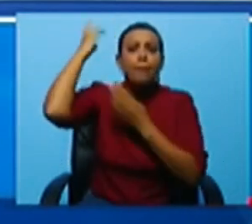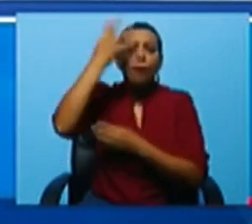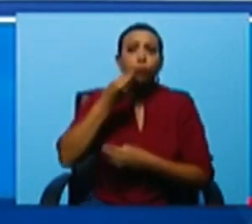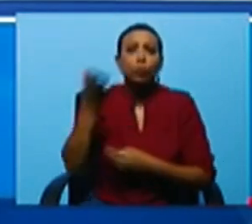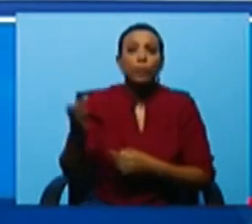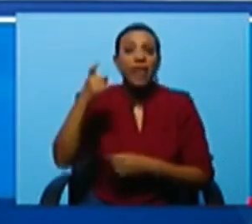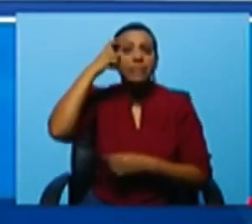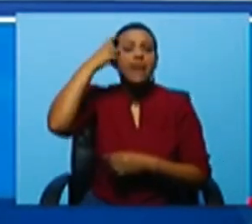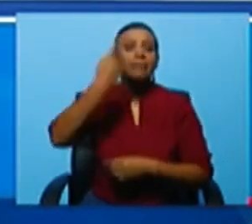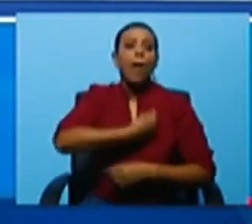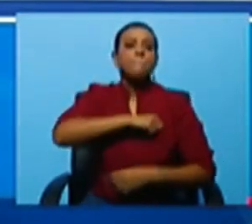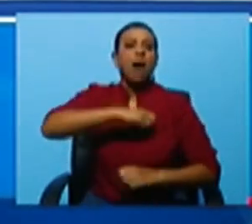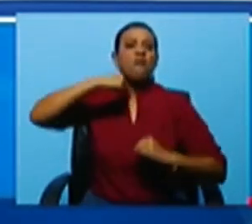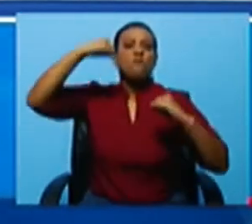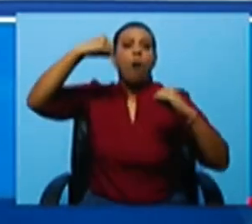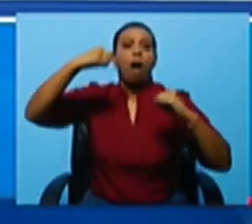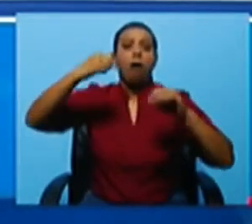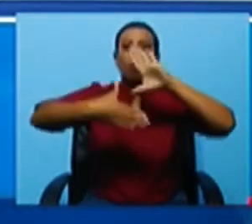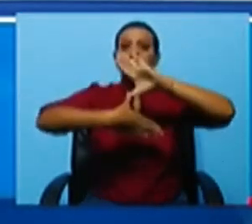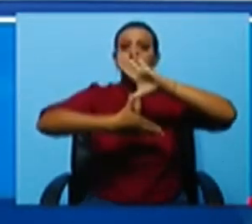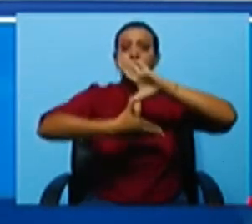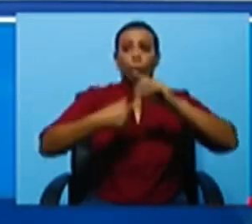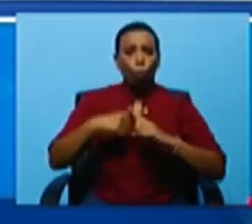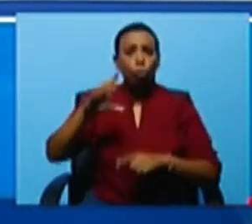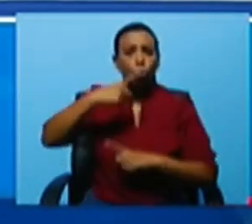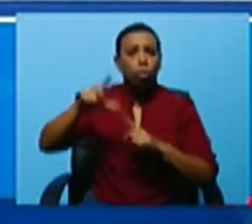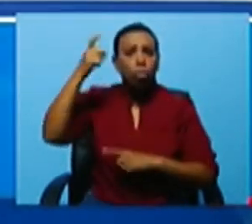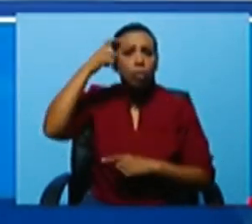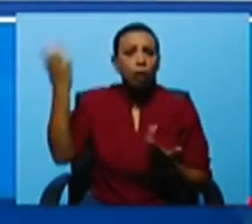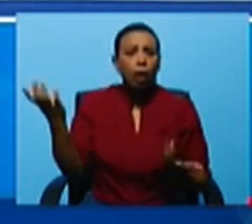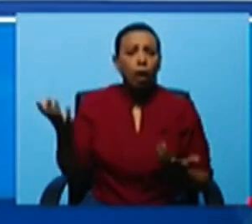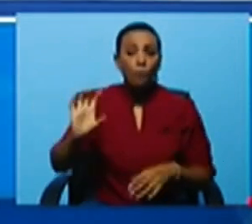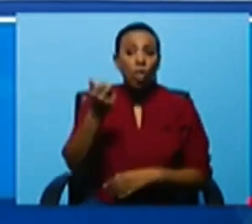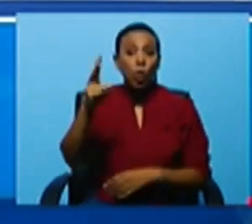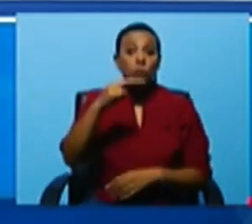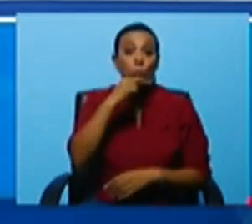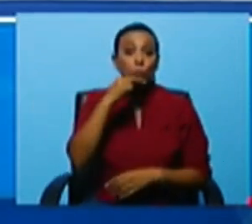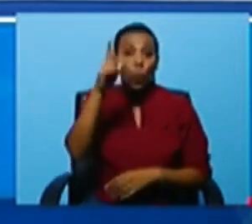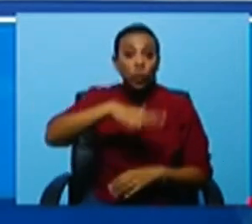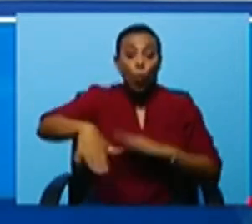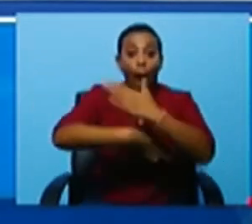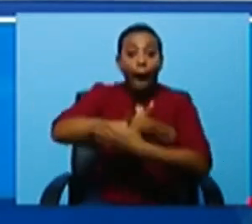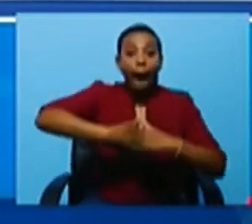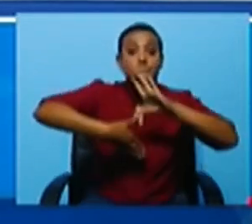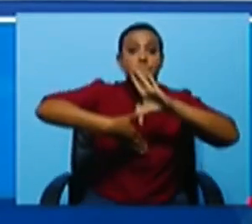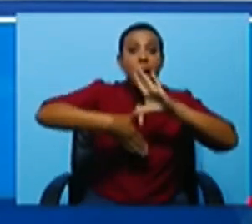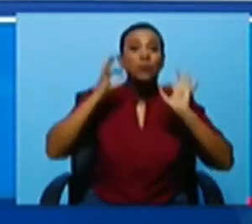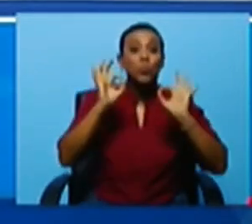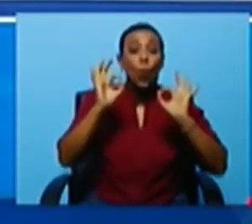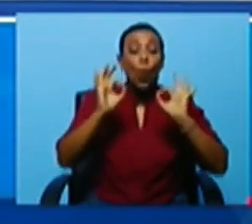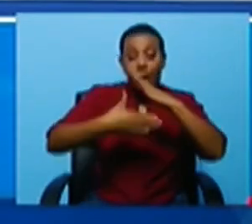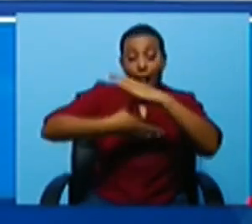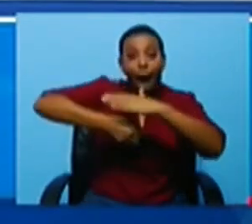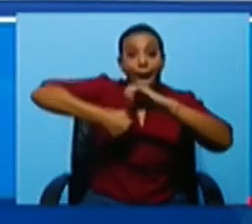El Día de España. ¿No podrían conseguir otro día? Porque el 12 de octubre para toda la América, sobre todo para nuestra